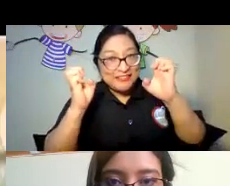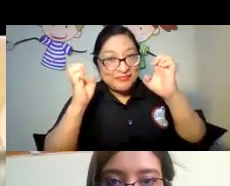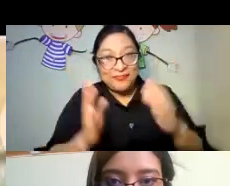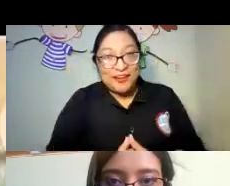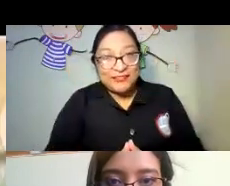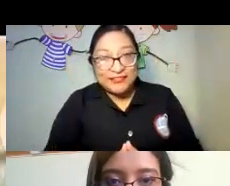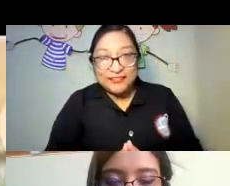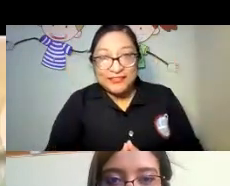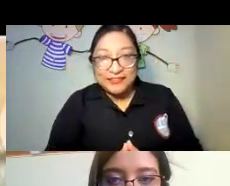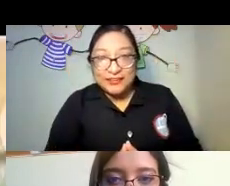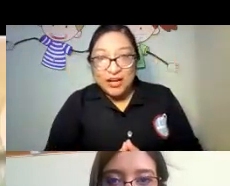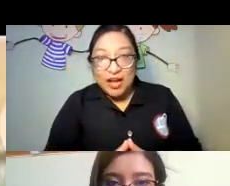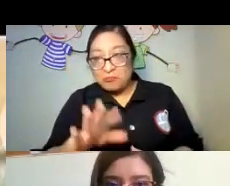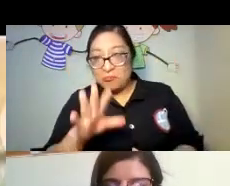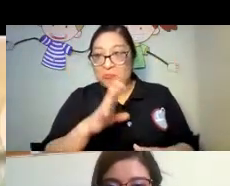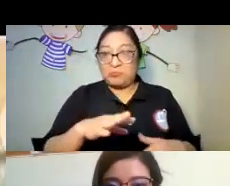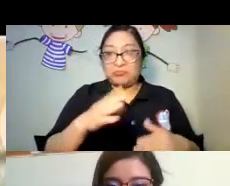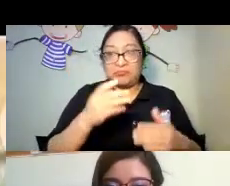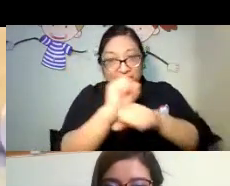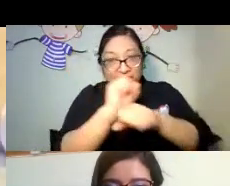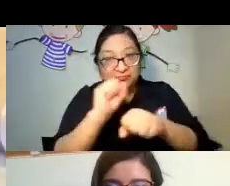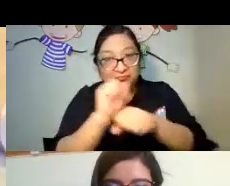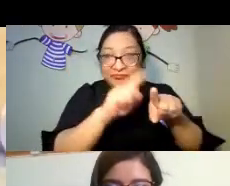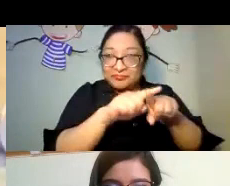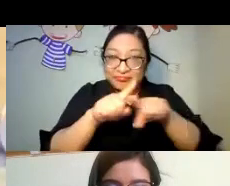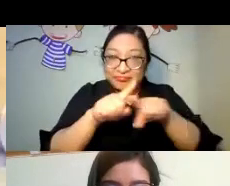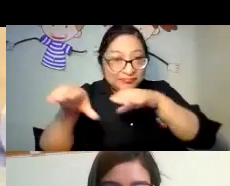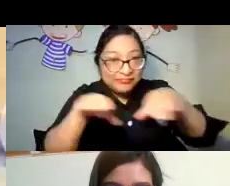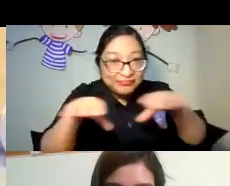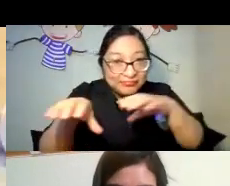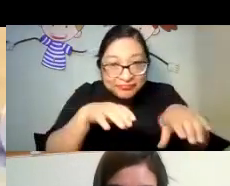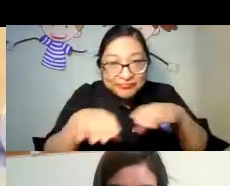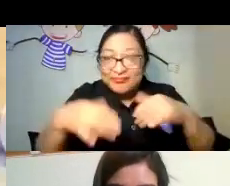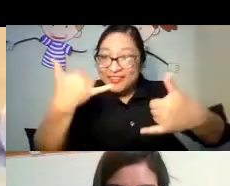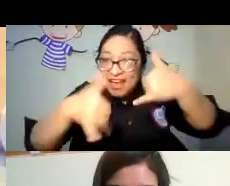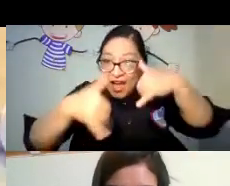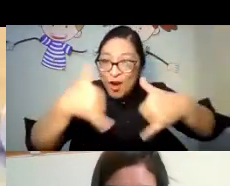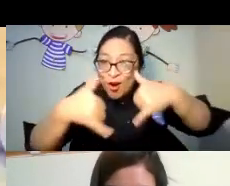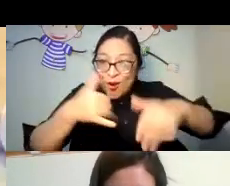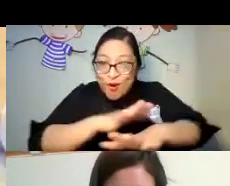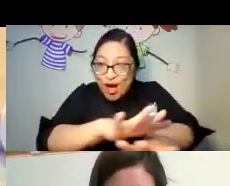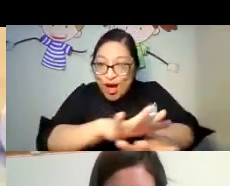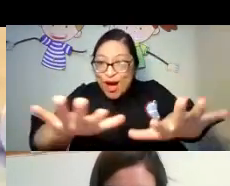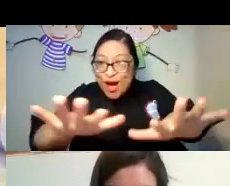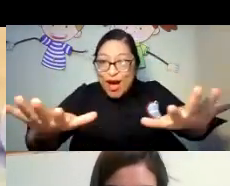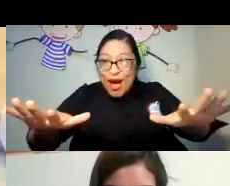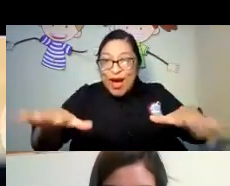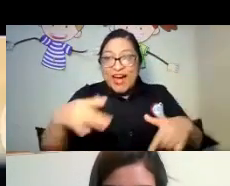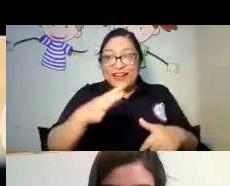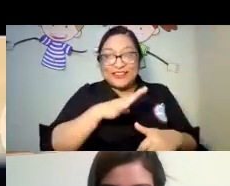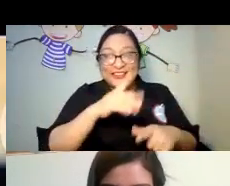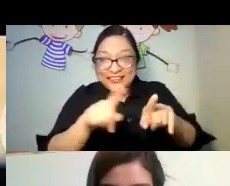están realizando varias actividades, jugando con pintura, jugando en el piso, tienen varios juguetes, con